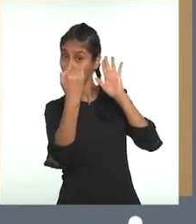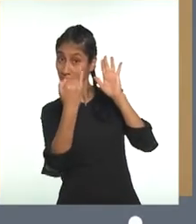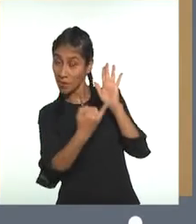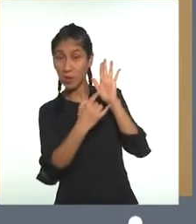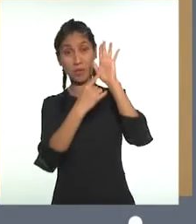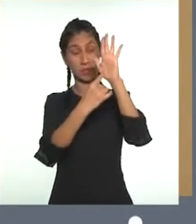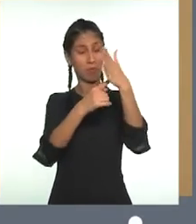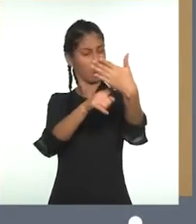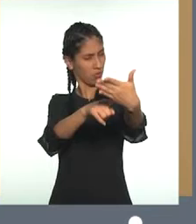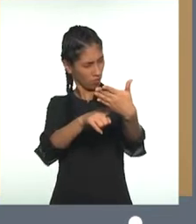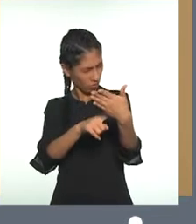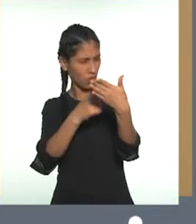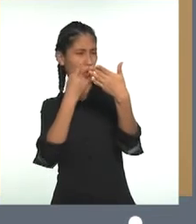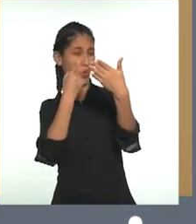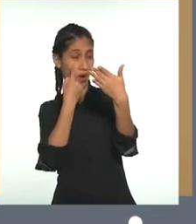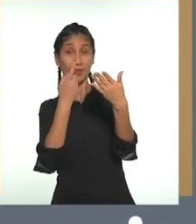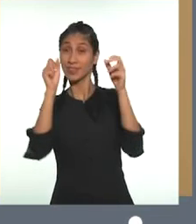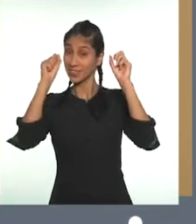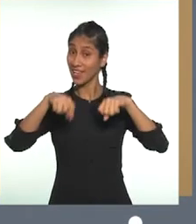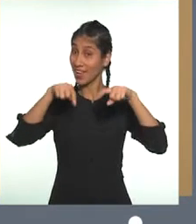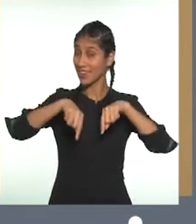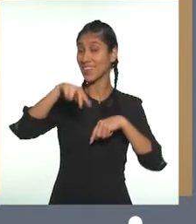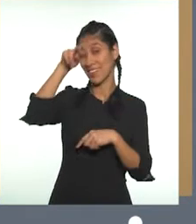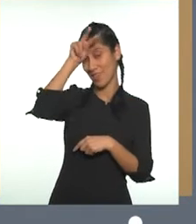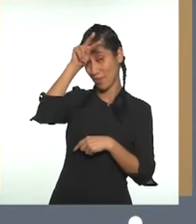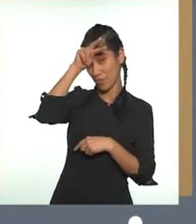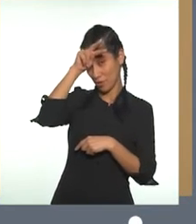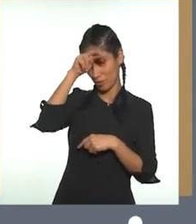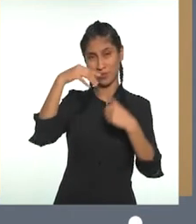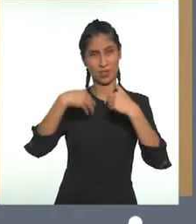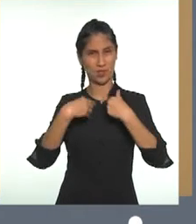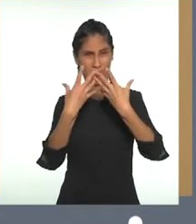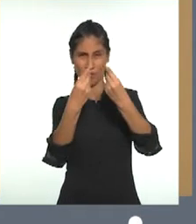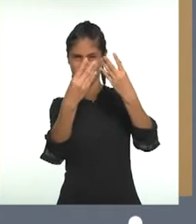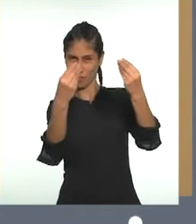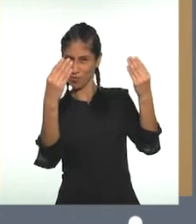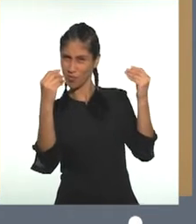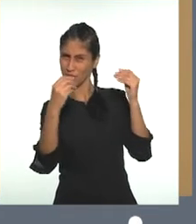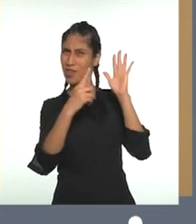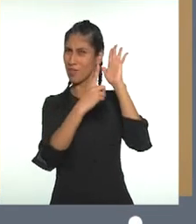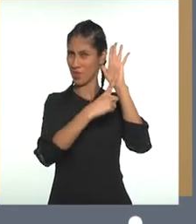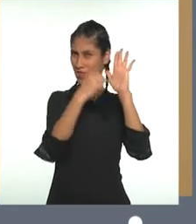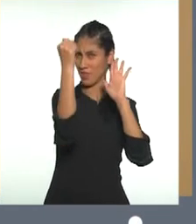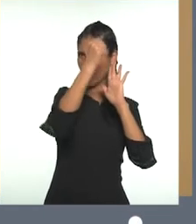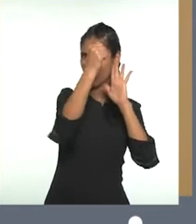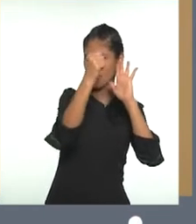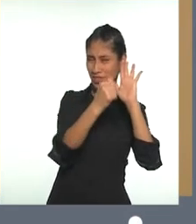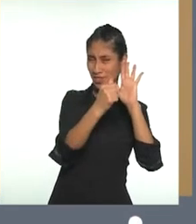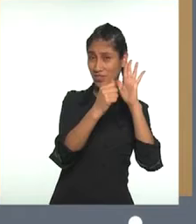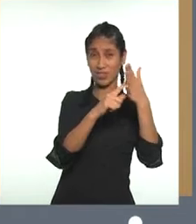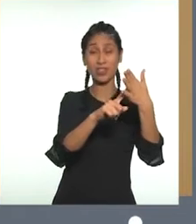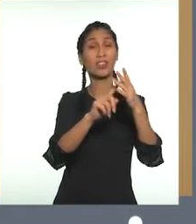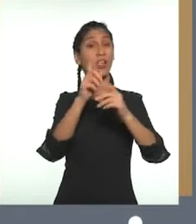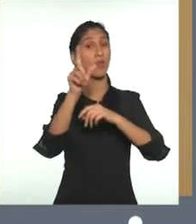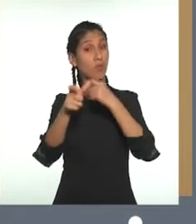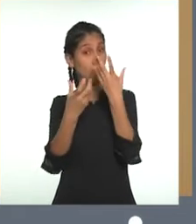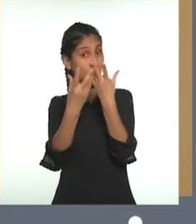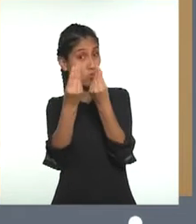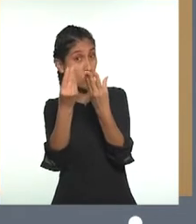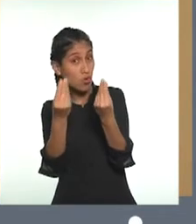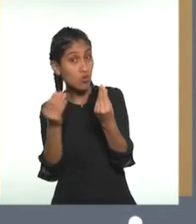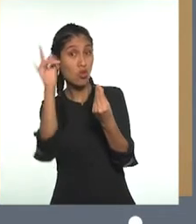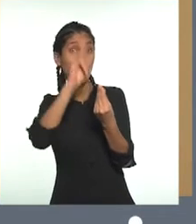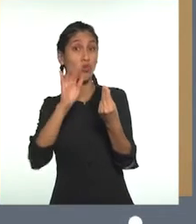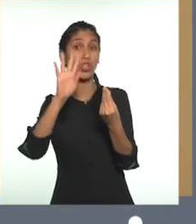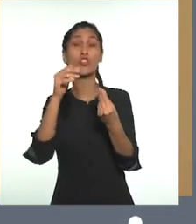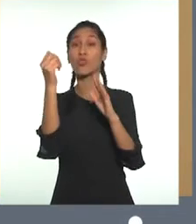Exacto. En nuestro país tenemos varias manifestaciones artísticas que utilizan la narrativa visual para